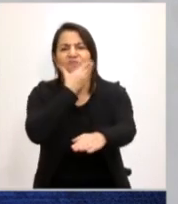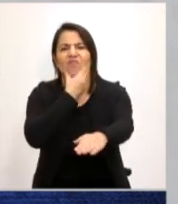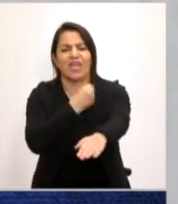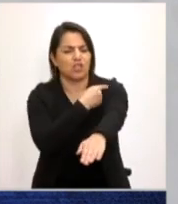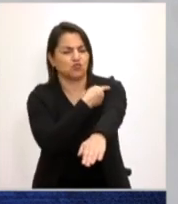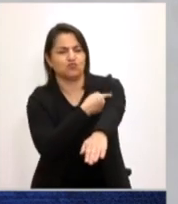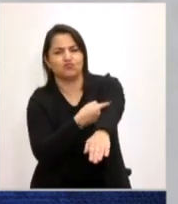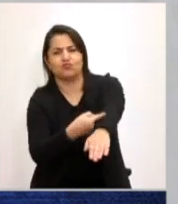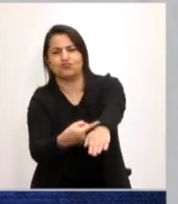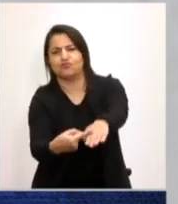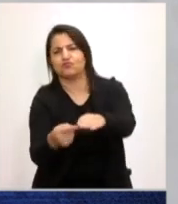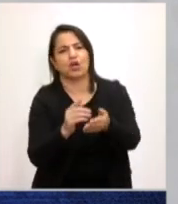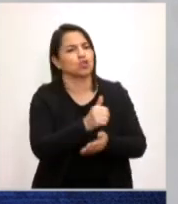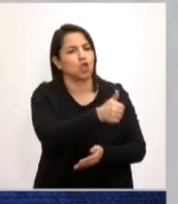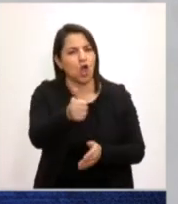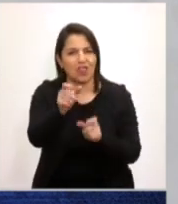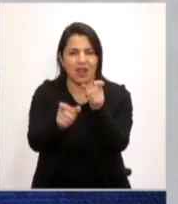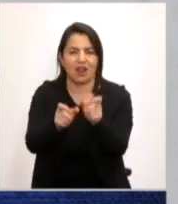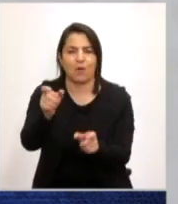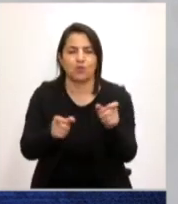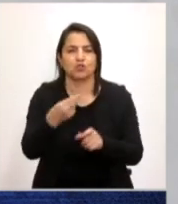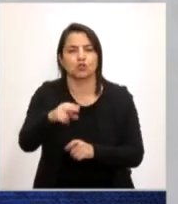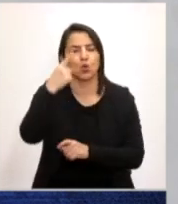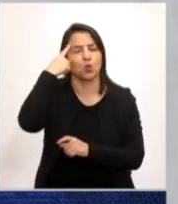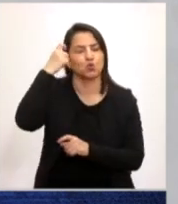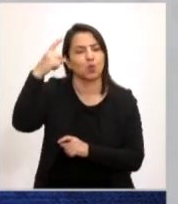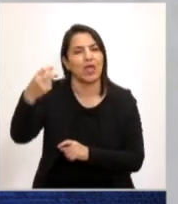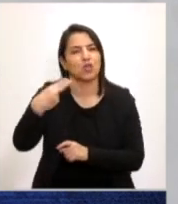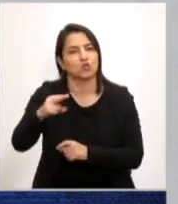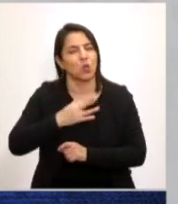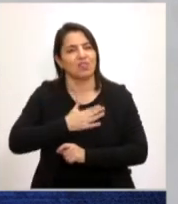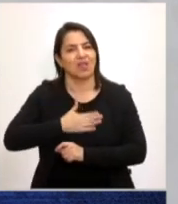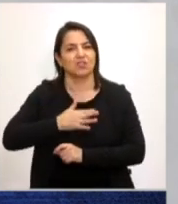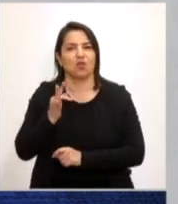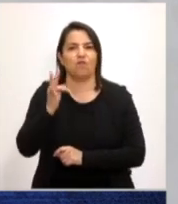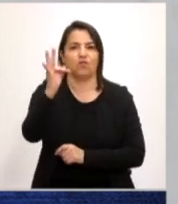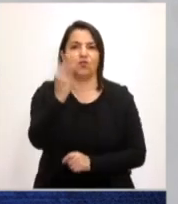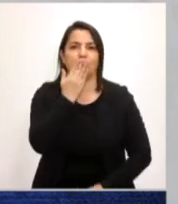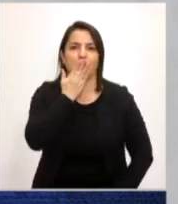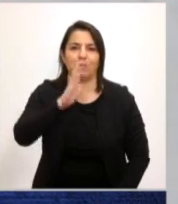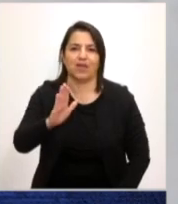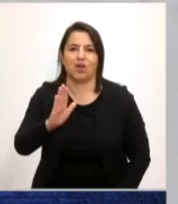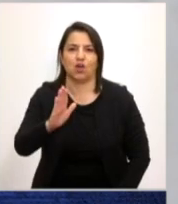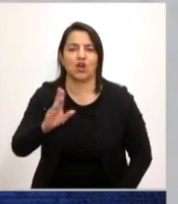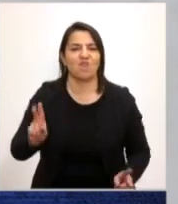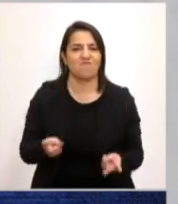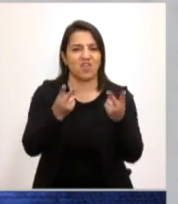con toda su gente, con sus sueños y con sus anhelos hacia un futuro mejor.